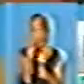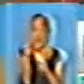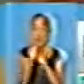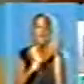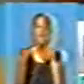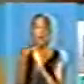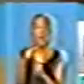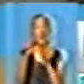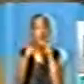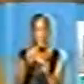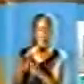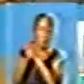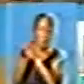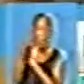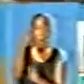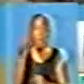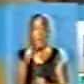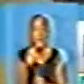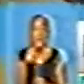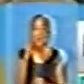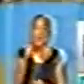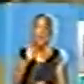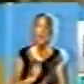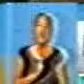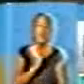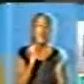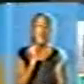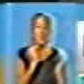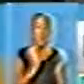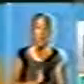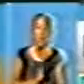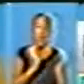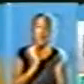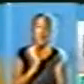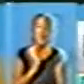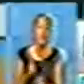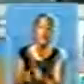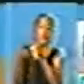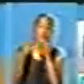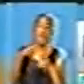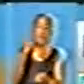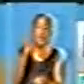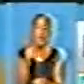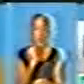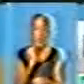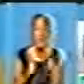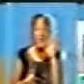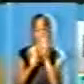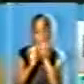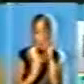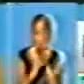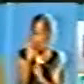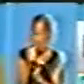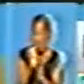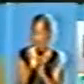ser justicialista porque es uno de los colores que más me ha dado la vida que la ley vigente que fue